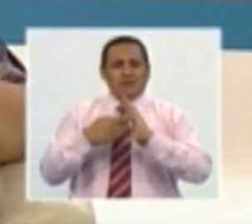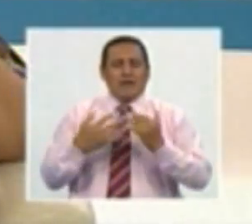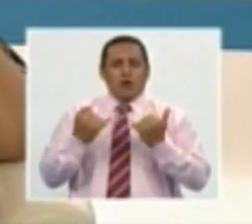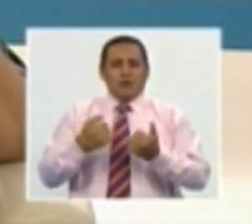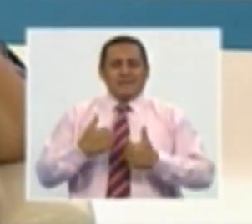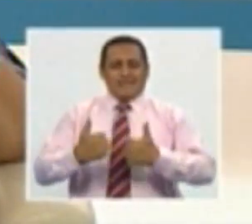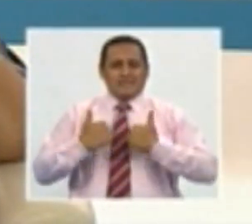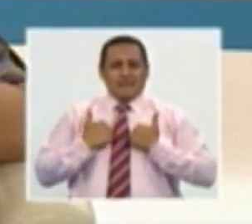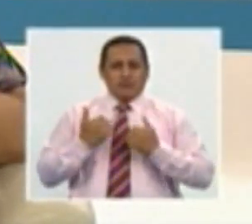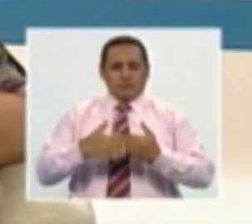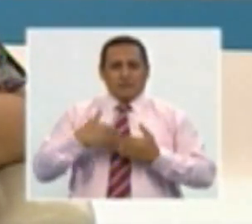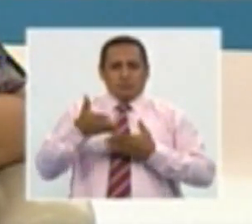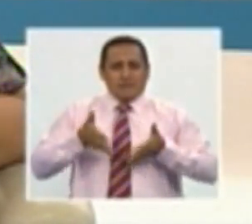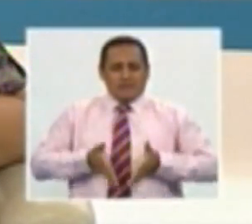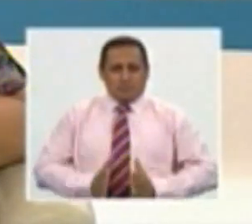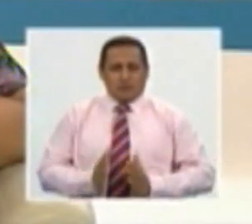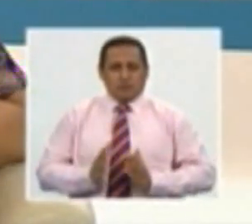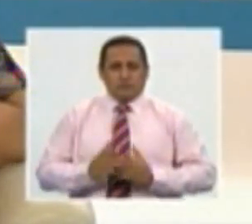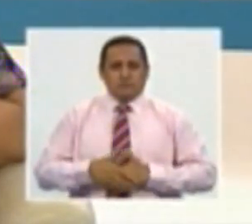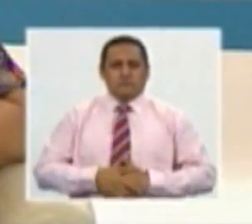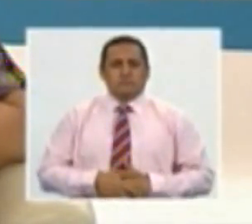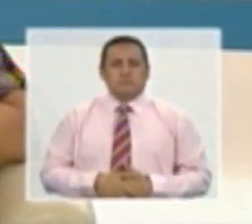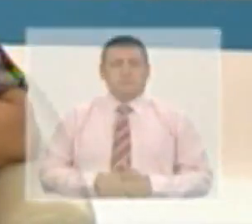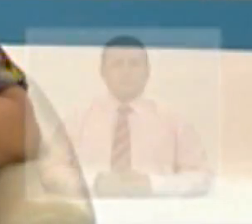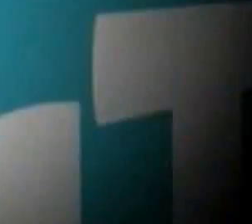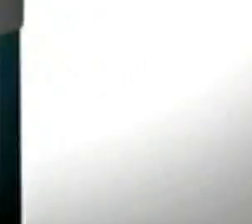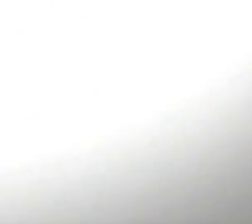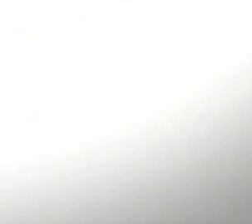de el descanso pre y postnatal. Volvemos rapidito.